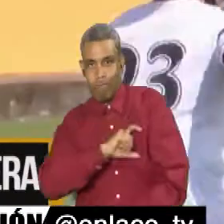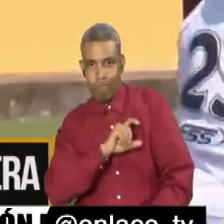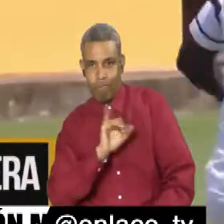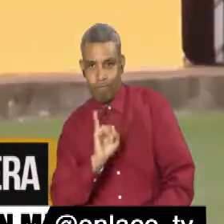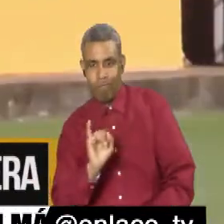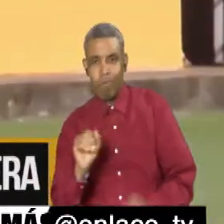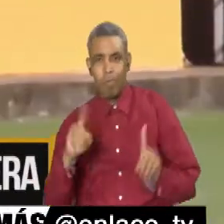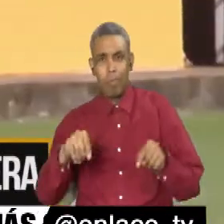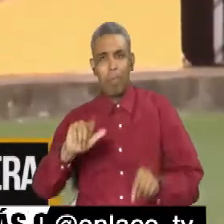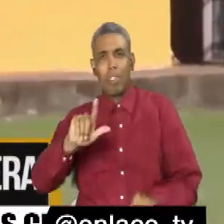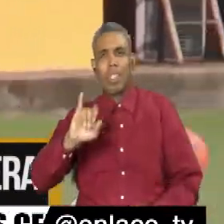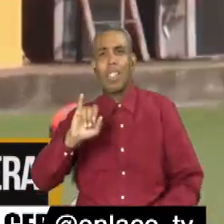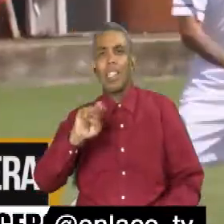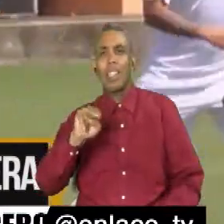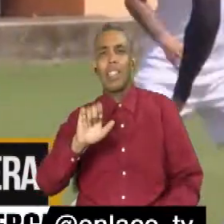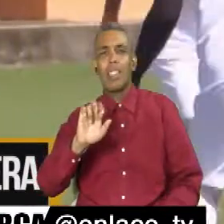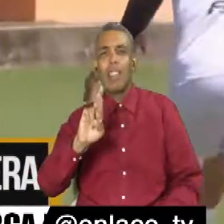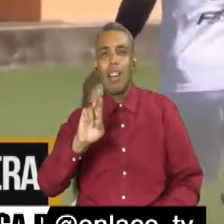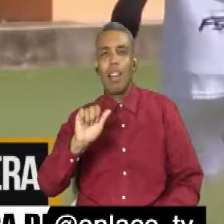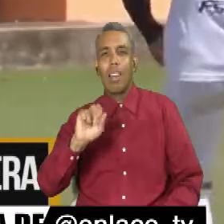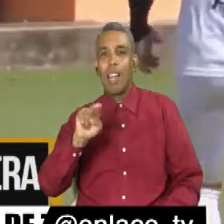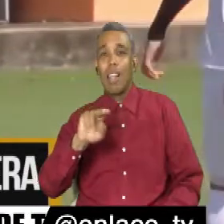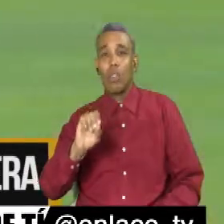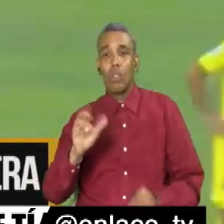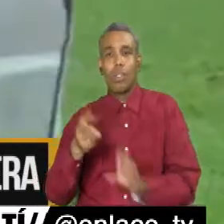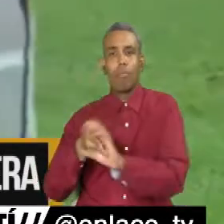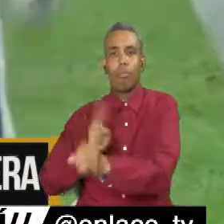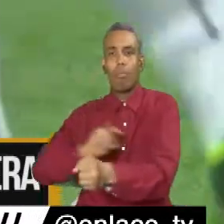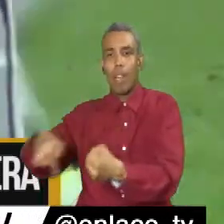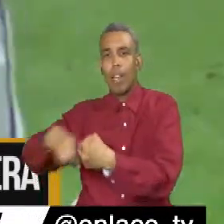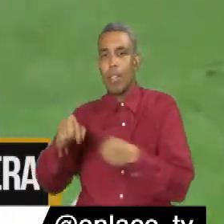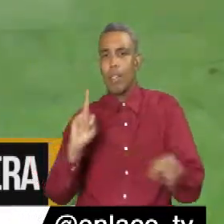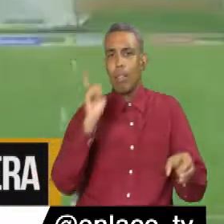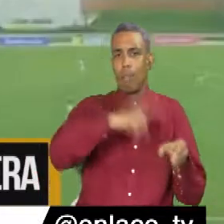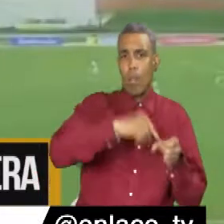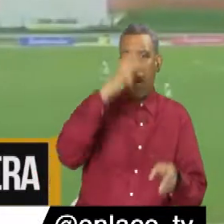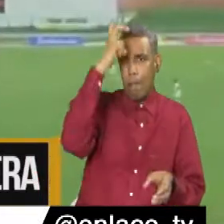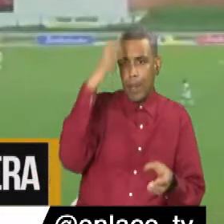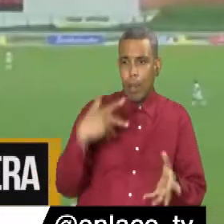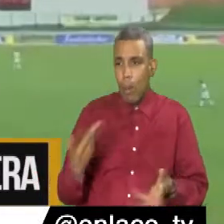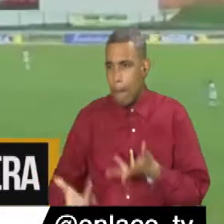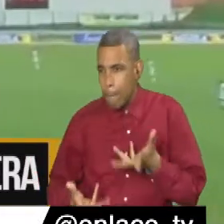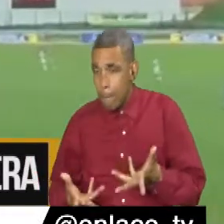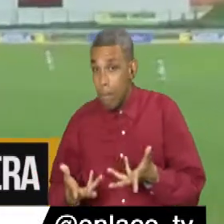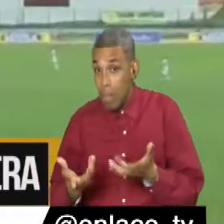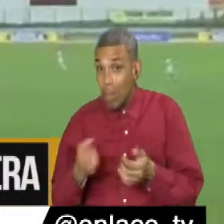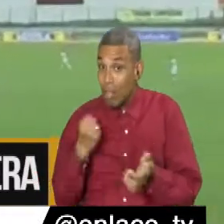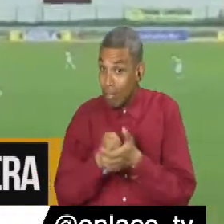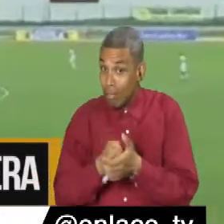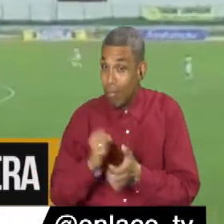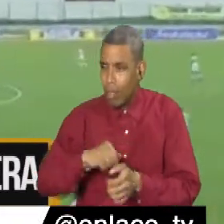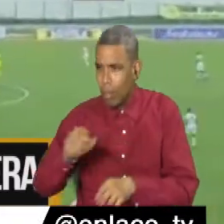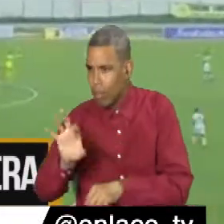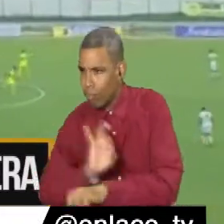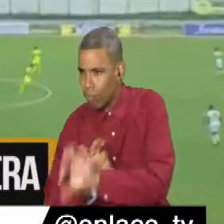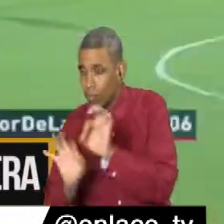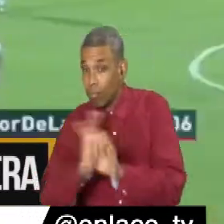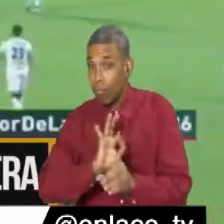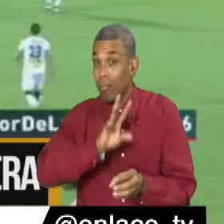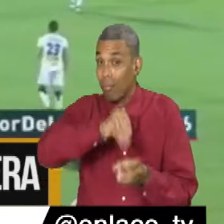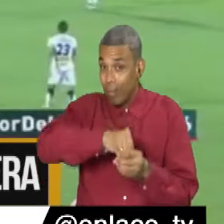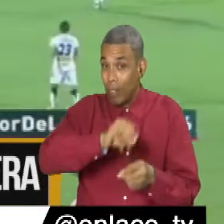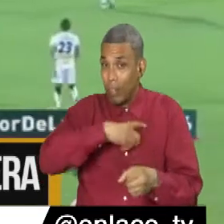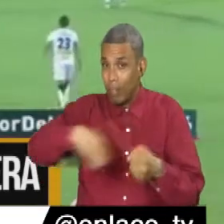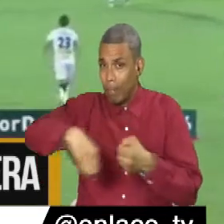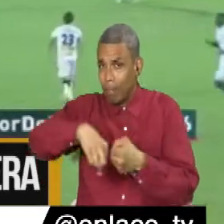Lizarazo, que pasó a las fuerzas del América de Cali. Por otro lado, el club de la ciudad informó que el partido programado por la primera fecha contra